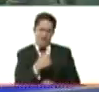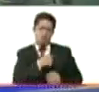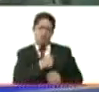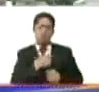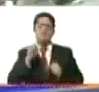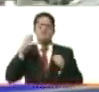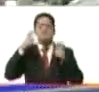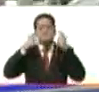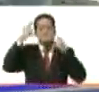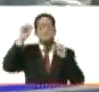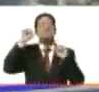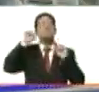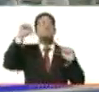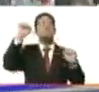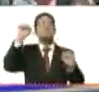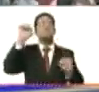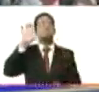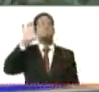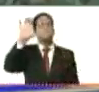¡Chávez vive!